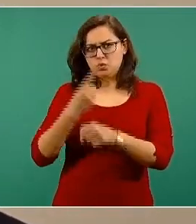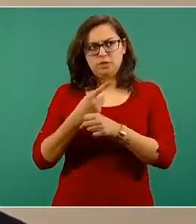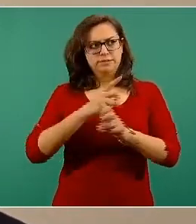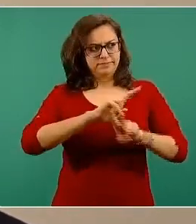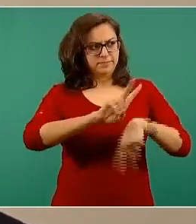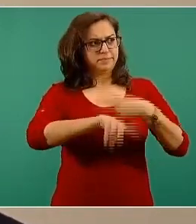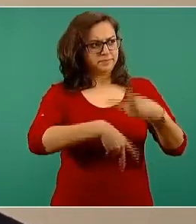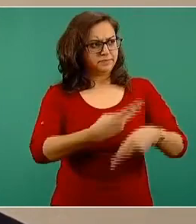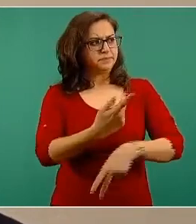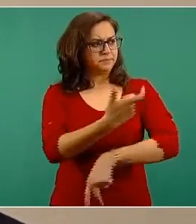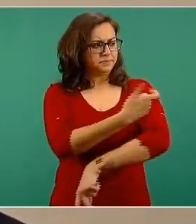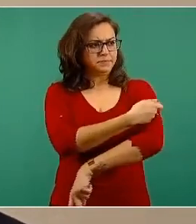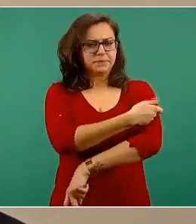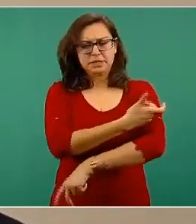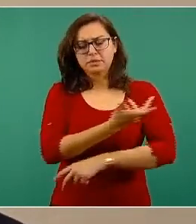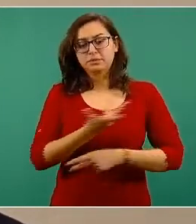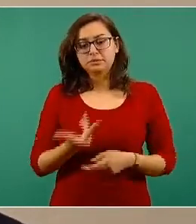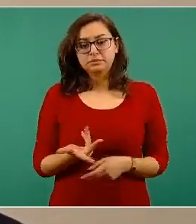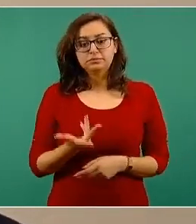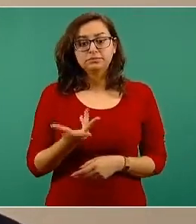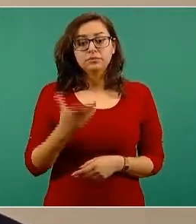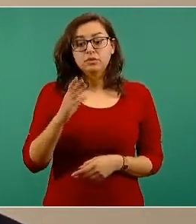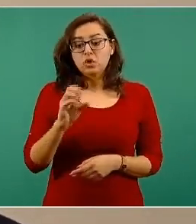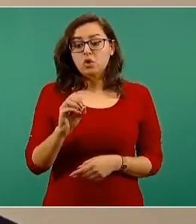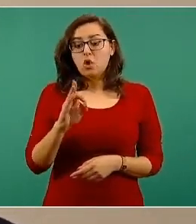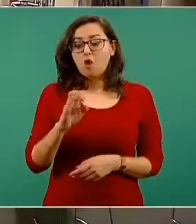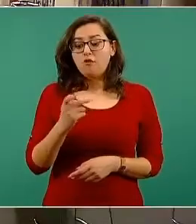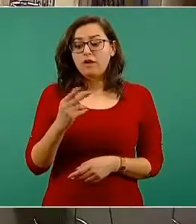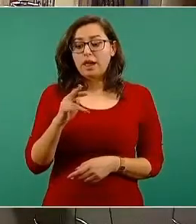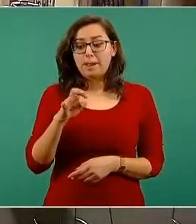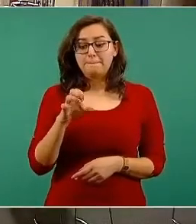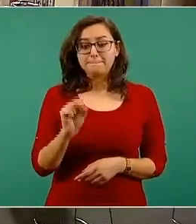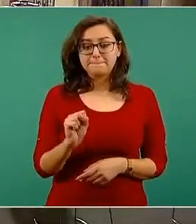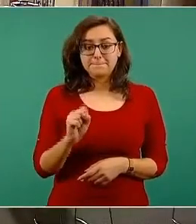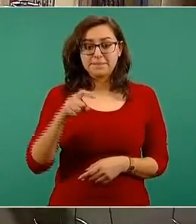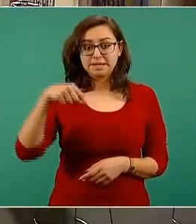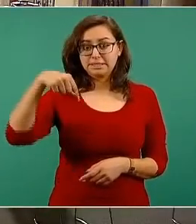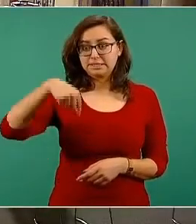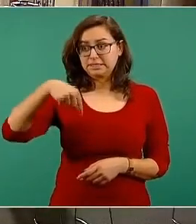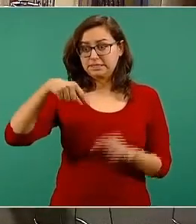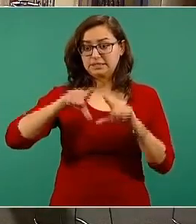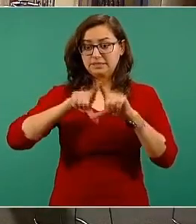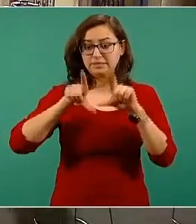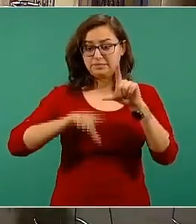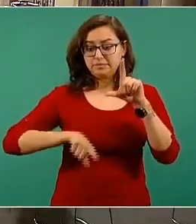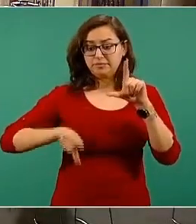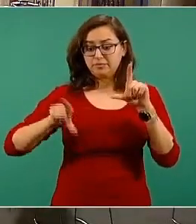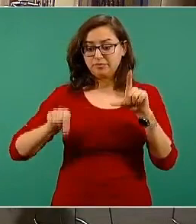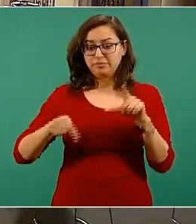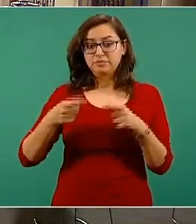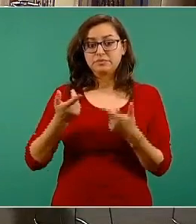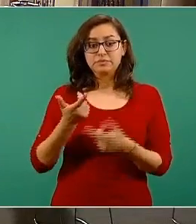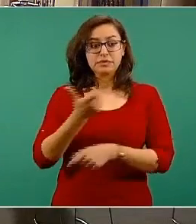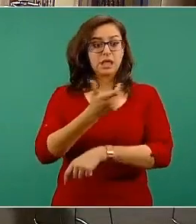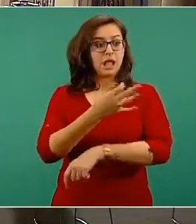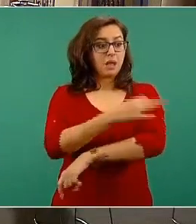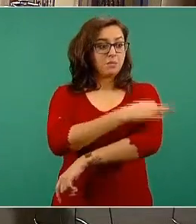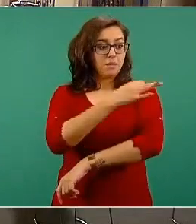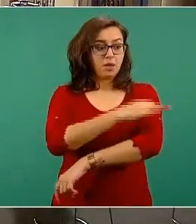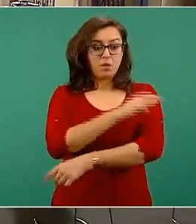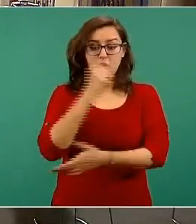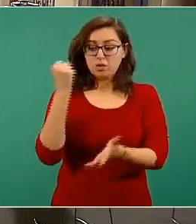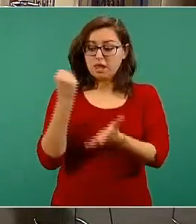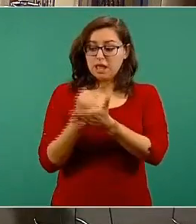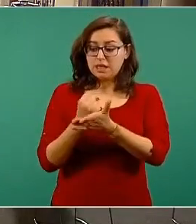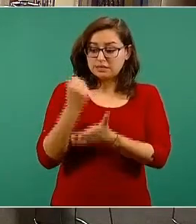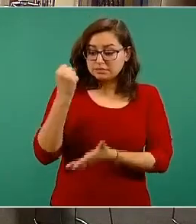vacunarnos. Precisamente nuestra COFEPRIS, nuestra Comisión Federal de Protección contra Riesgos Sanitarios, ha tomado todas las medidas, ha